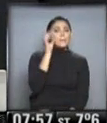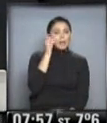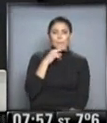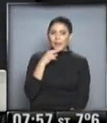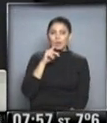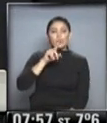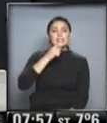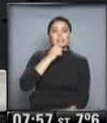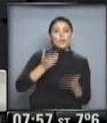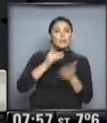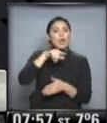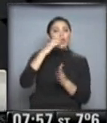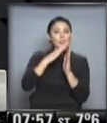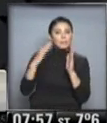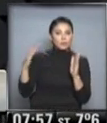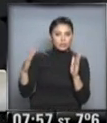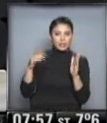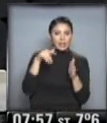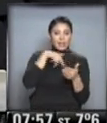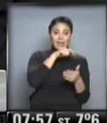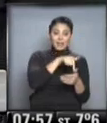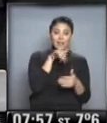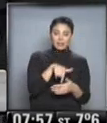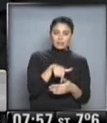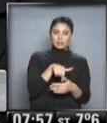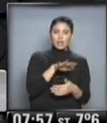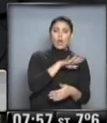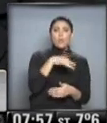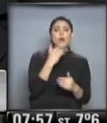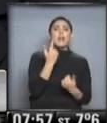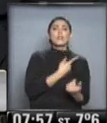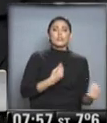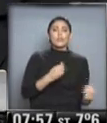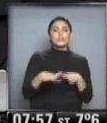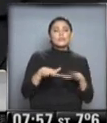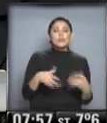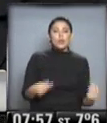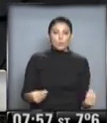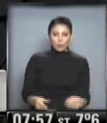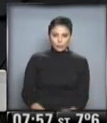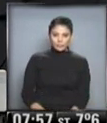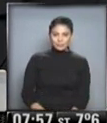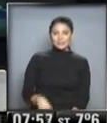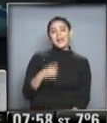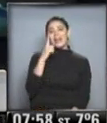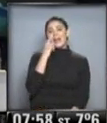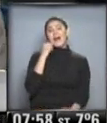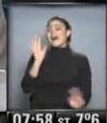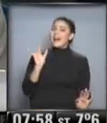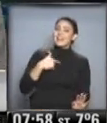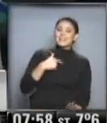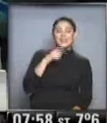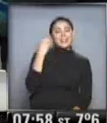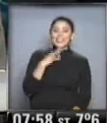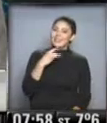con otras bibliotecas de la región, Tiflolibros, ¿qué lugar ocupa? ¿En qué situación se encuentra? Ay, me haces tener